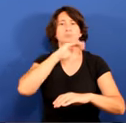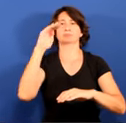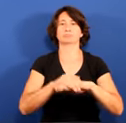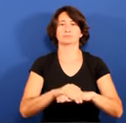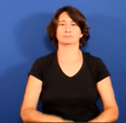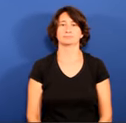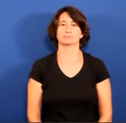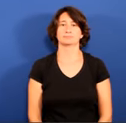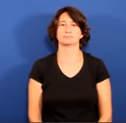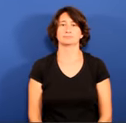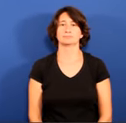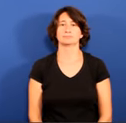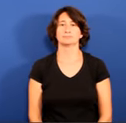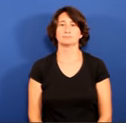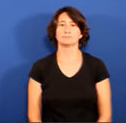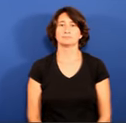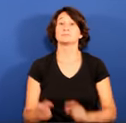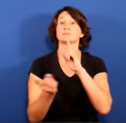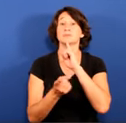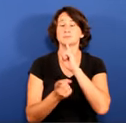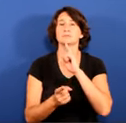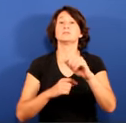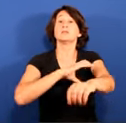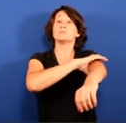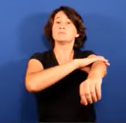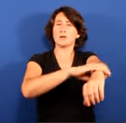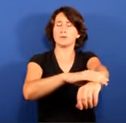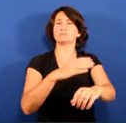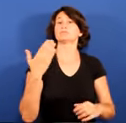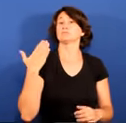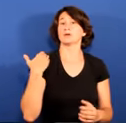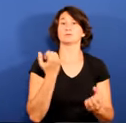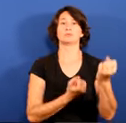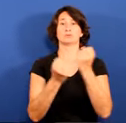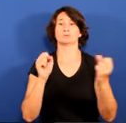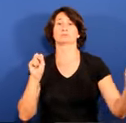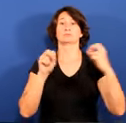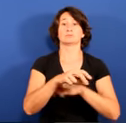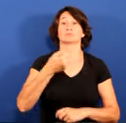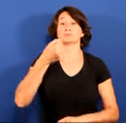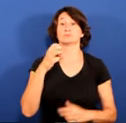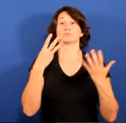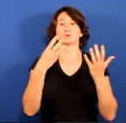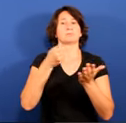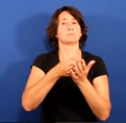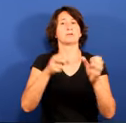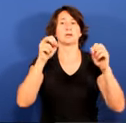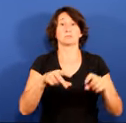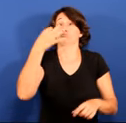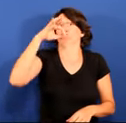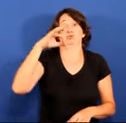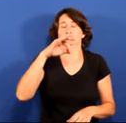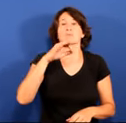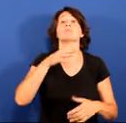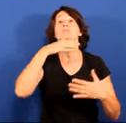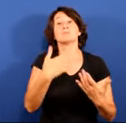notable las congestiones y la siniestralidad y evitar el paso de miles de vehículos pesados y de materias peligrosas por Sabino Arana,